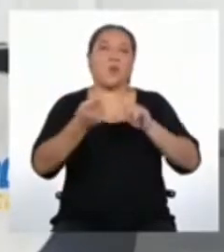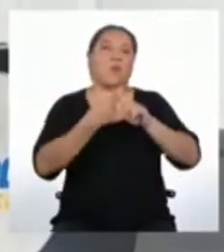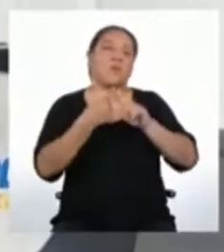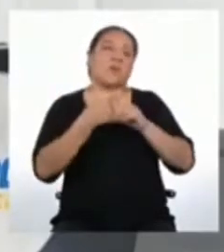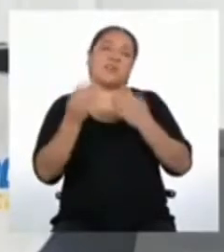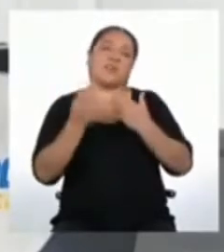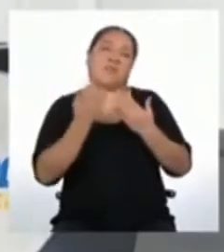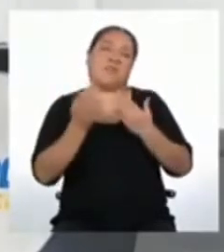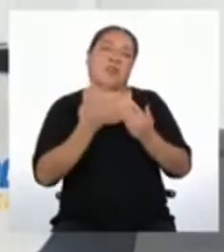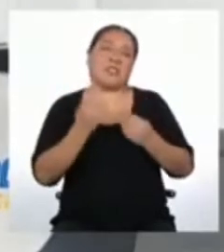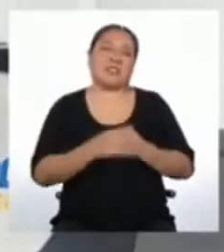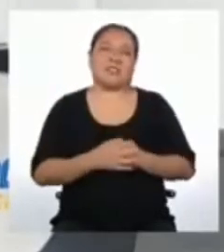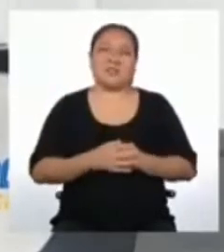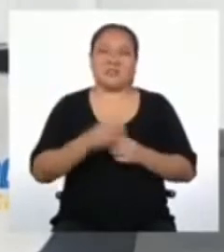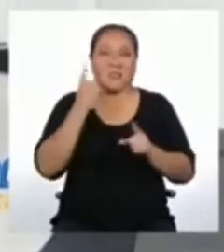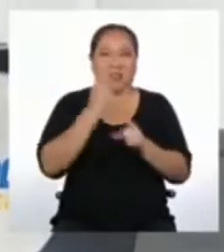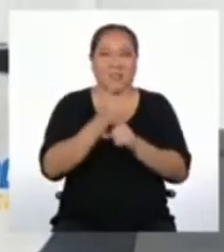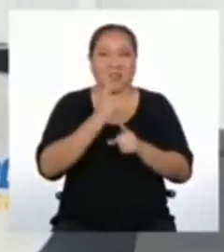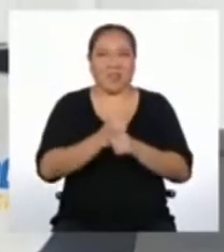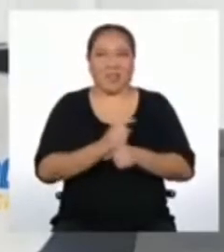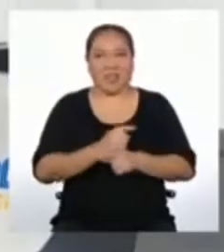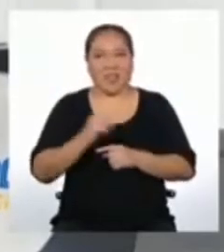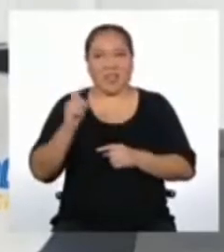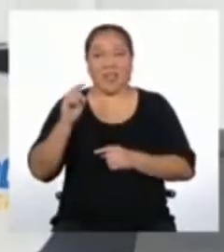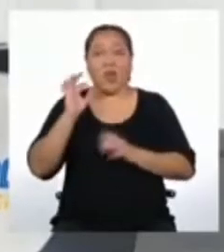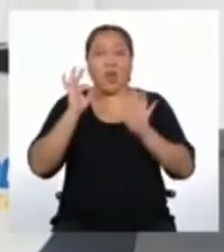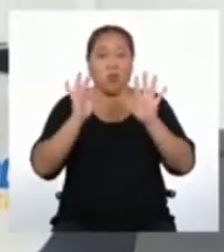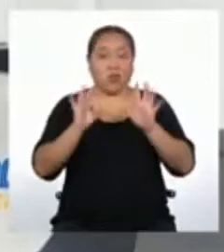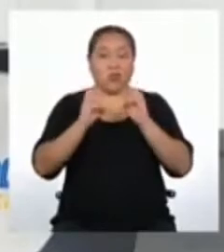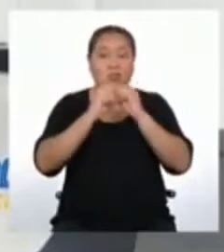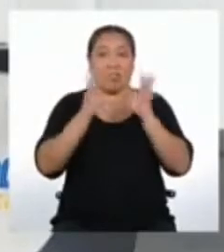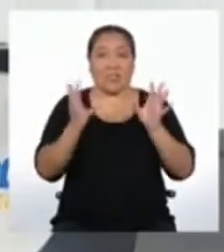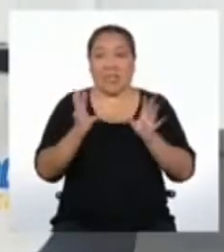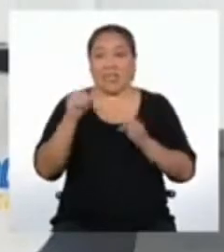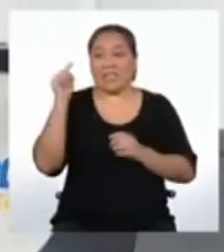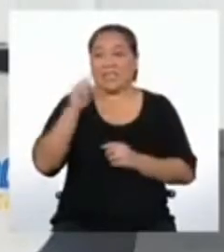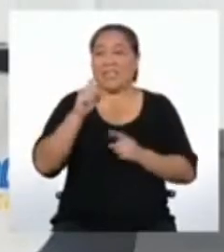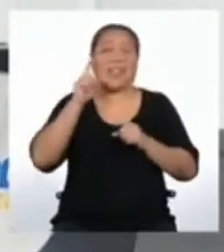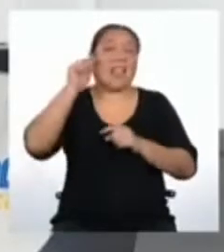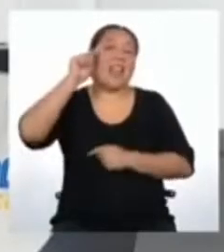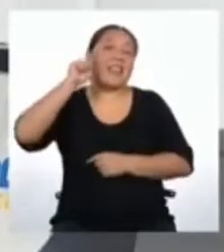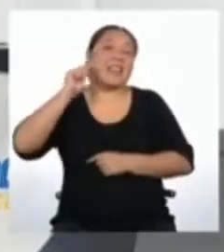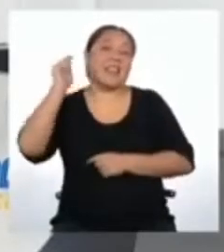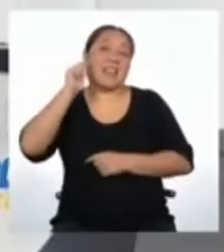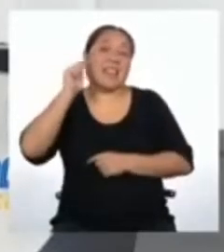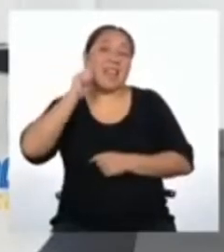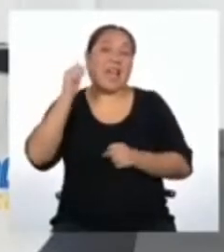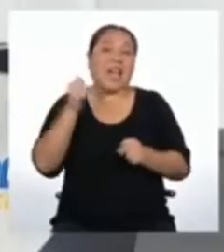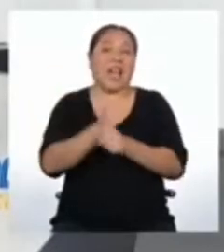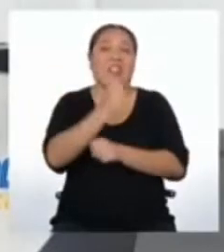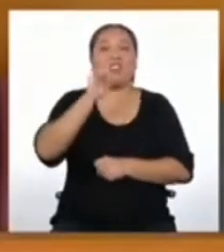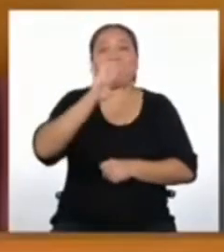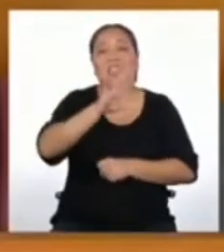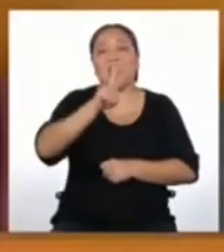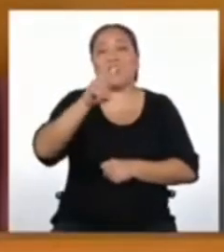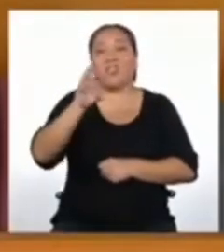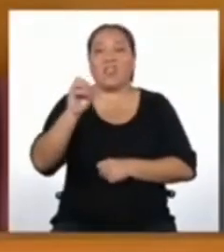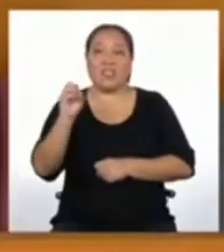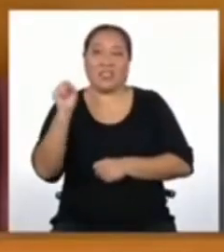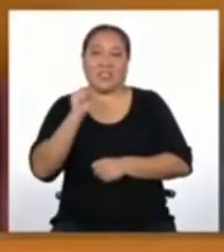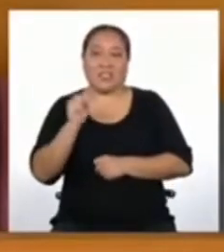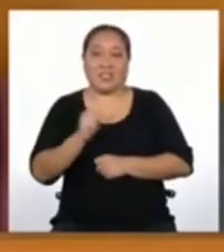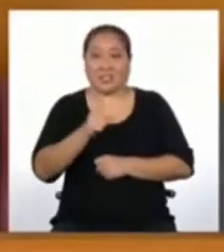multiplicación sencilla. Muy bien. En los 8 primeros días, la tía Faustina ha ganado 520 soles. ¿Qué